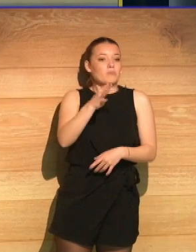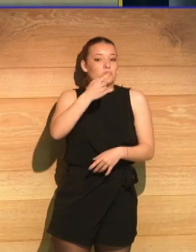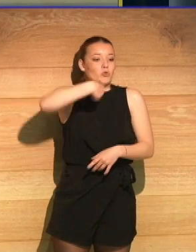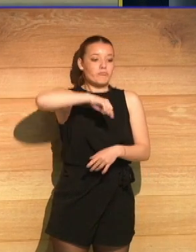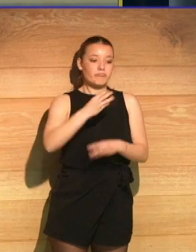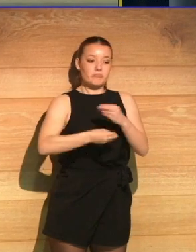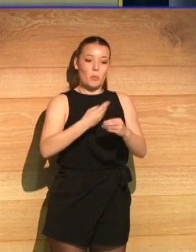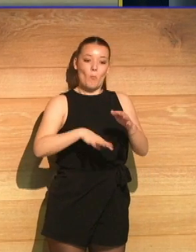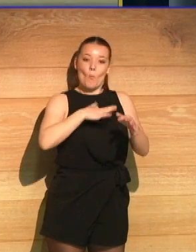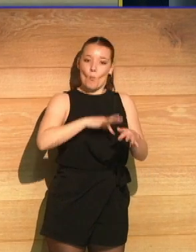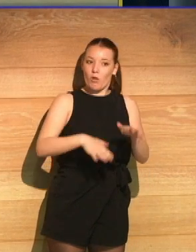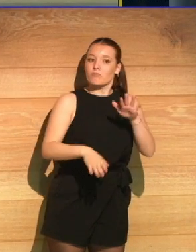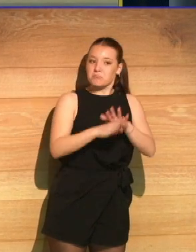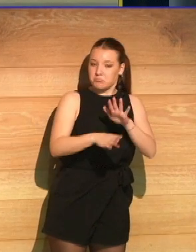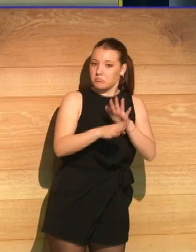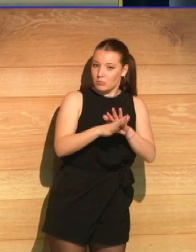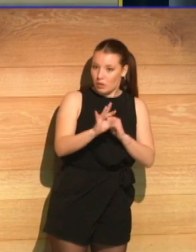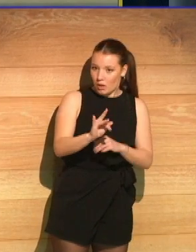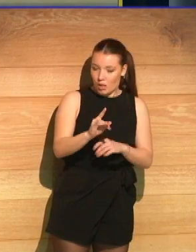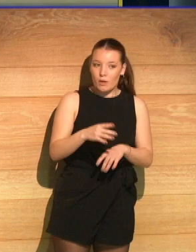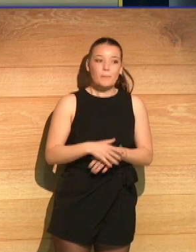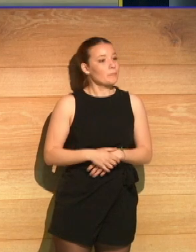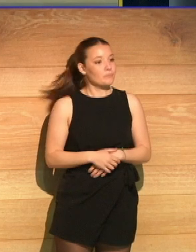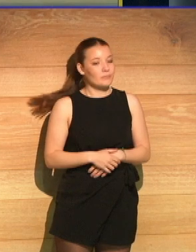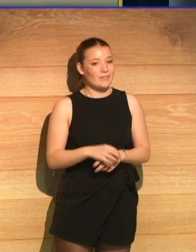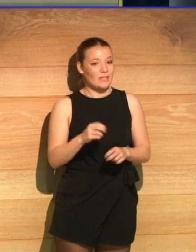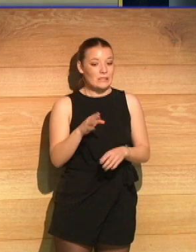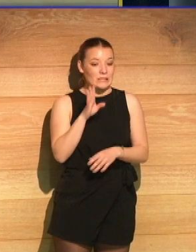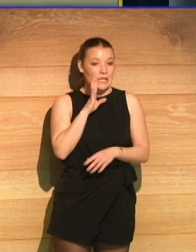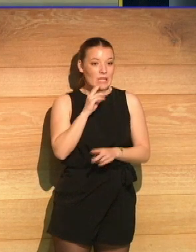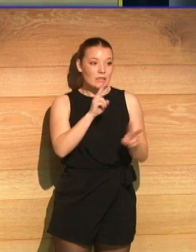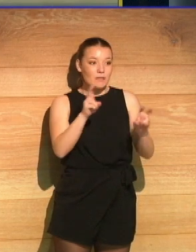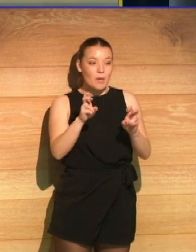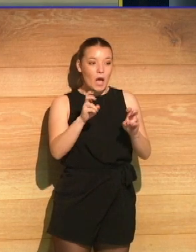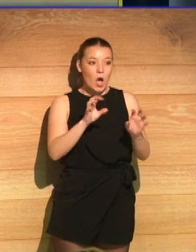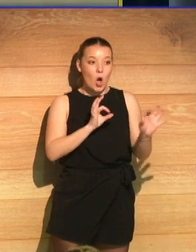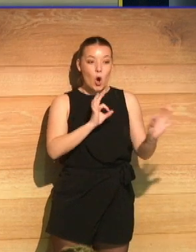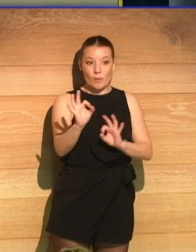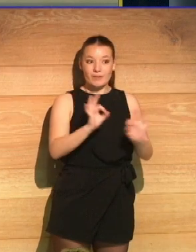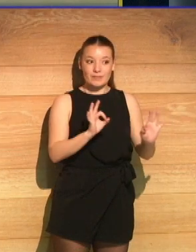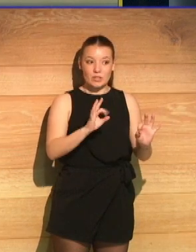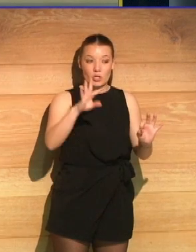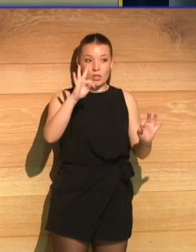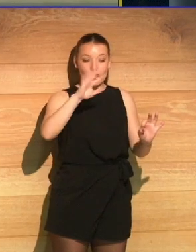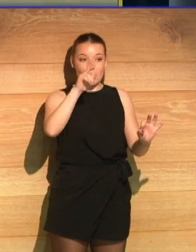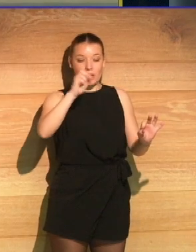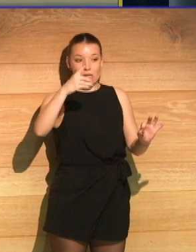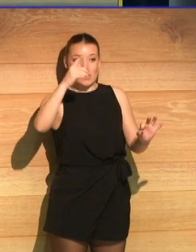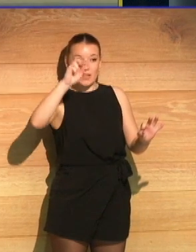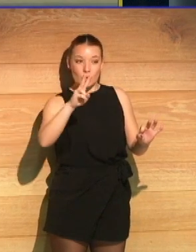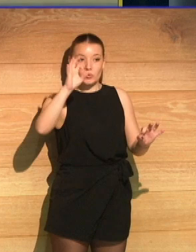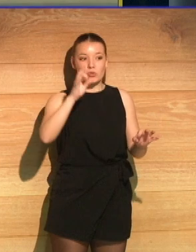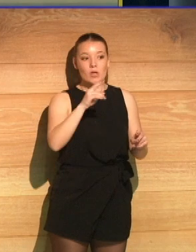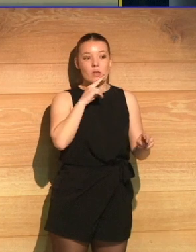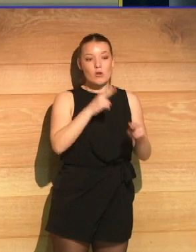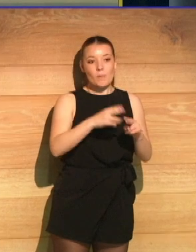perdido. Y hablando de la obra de teatro de Tadeusz, llamada Antropoceno, es verdad que las creaciones de Fuller